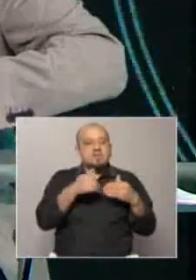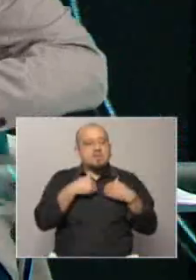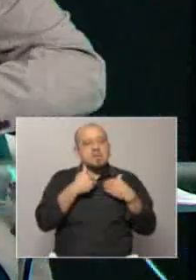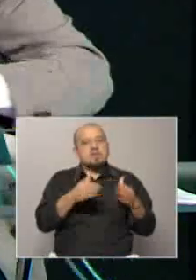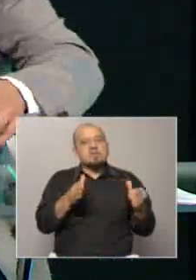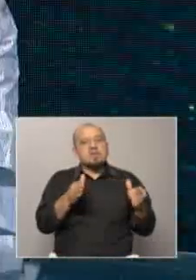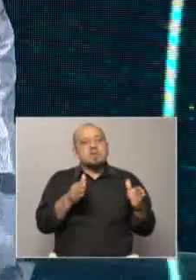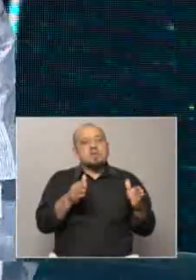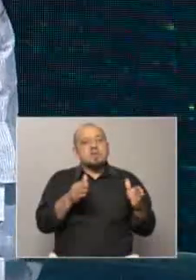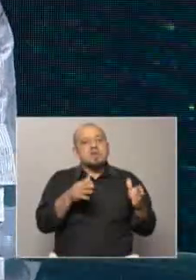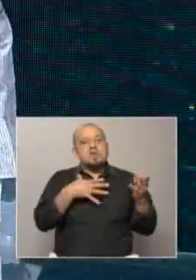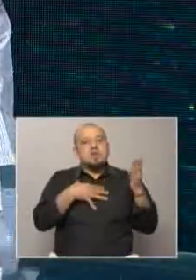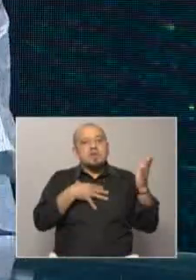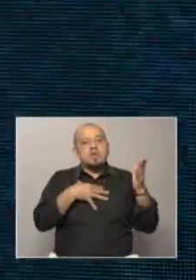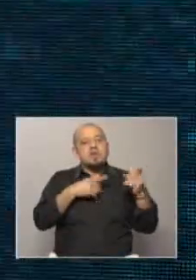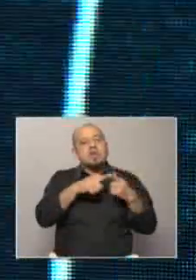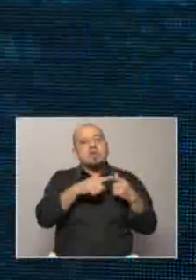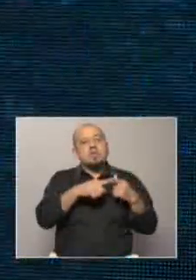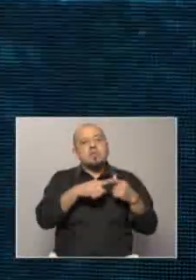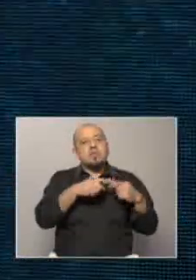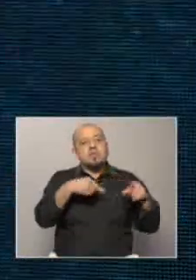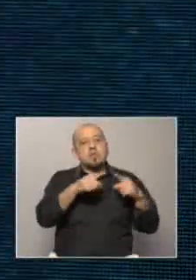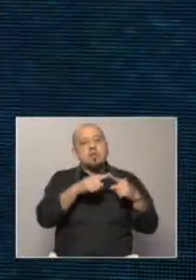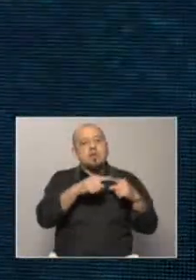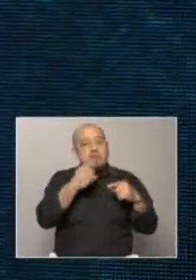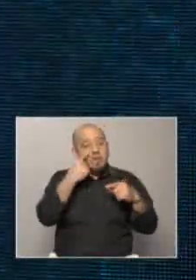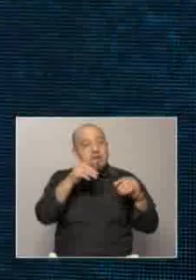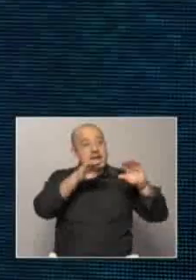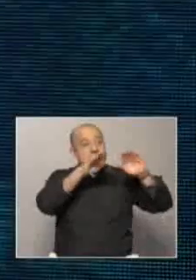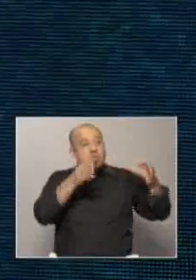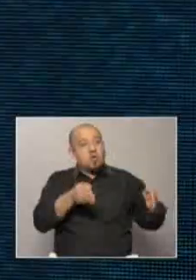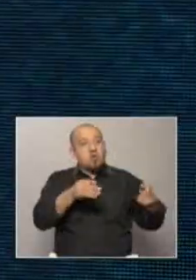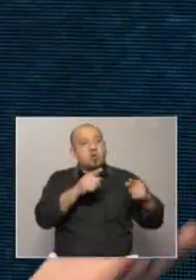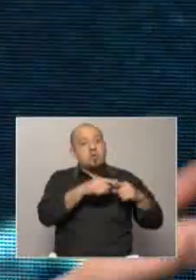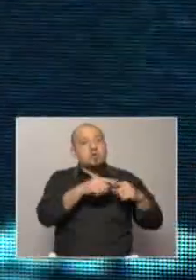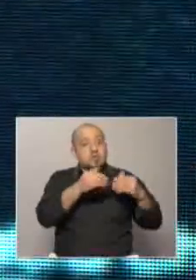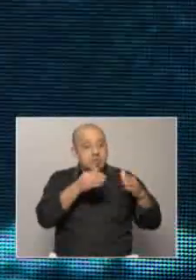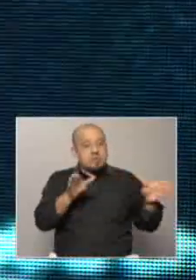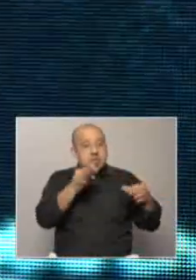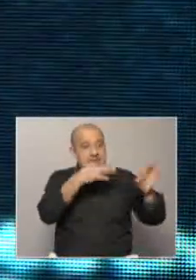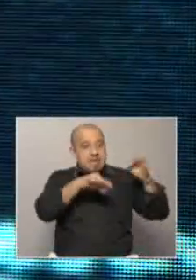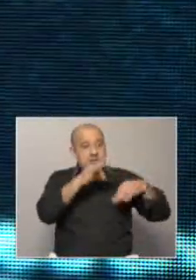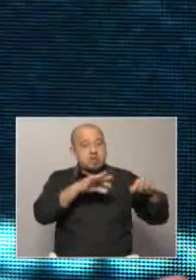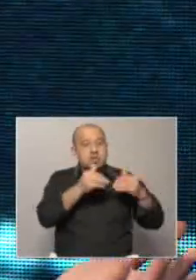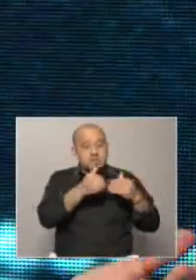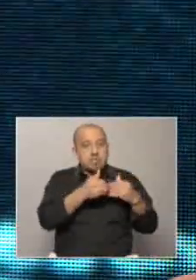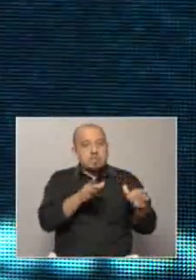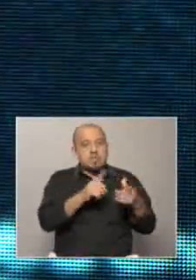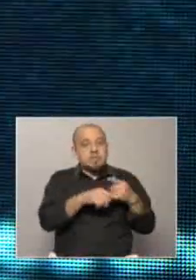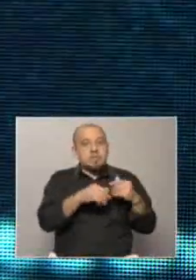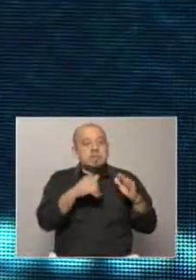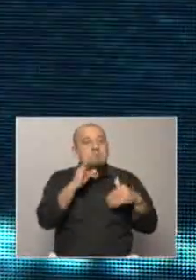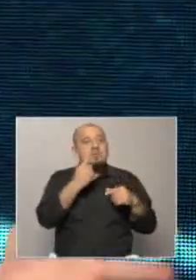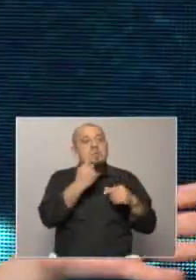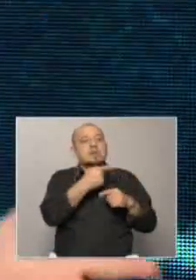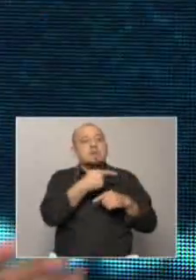estar con la bailarina de Maguncia, por suerte. Bueno, vieron que el Galpón hace teatro a puertas abiertas, sí, que señora. Ya comenzó, por sí, suerte, sí, sí. Hace más de una